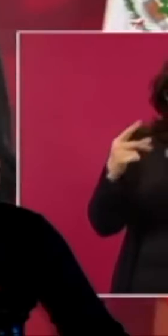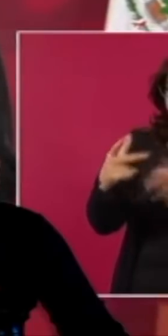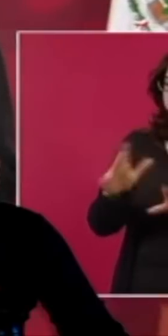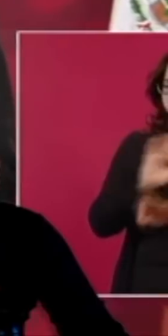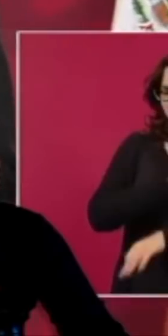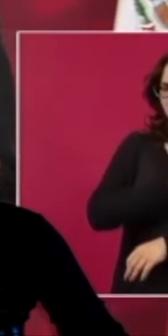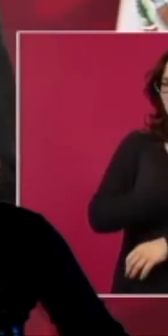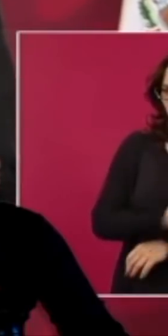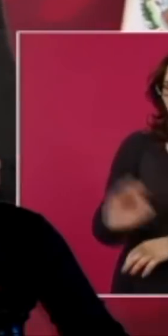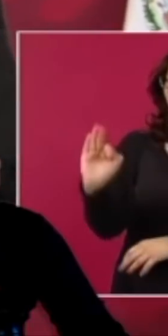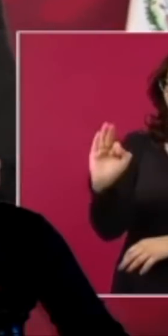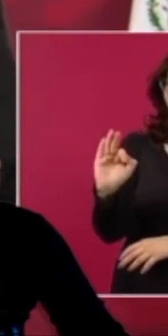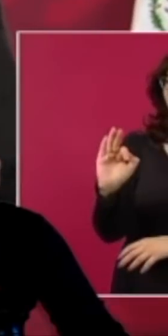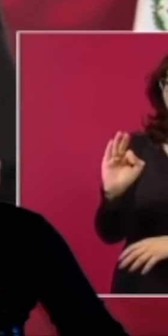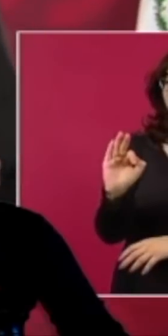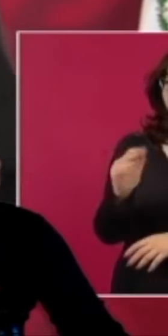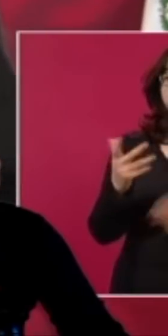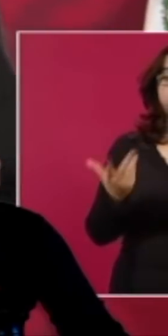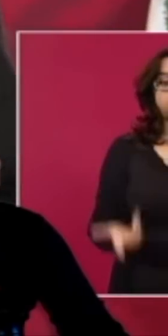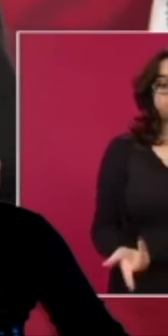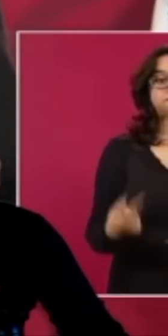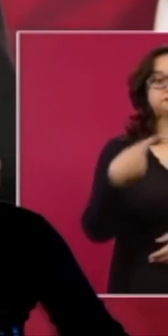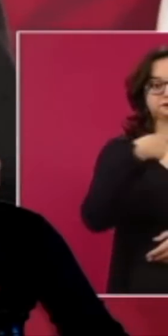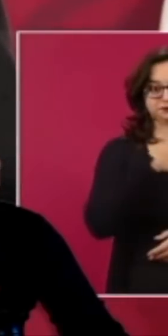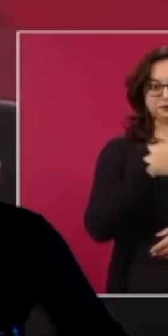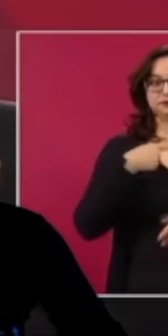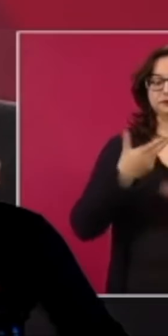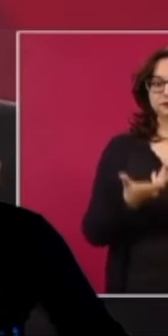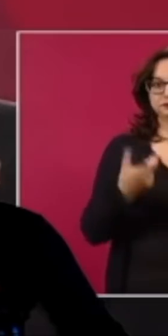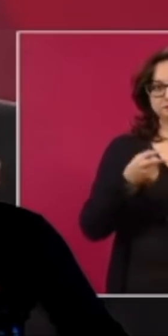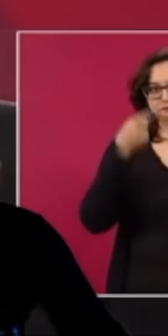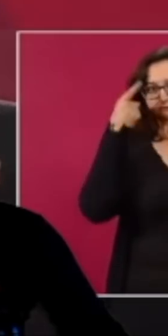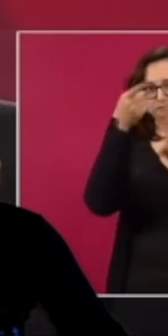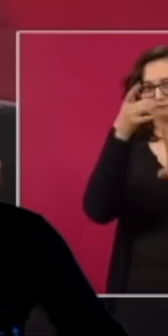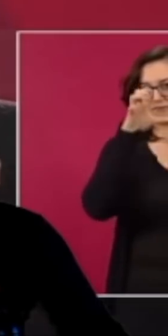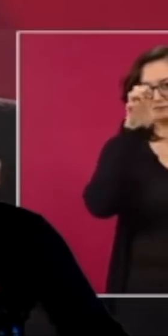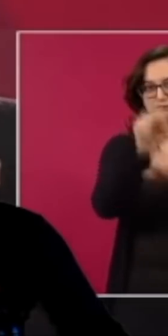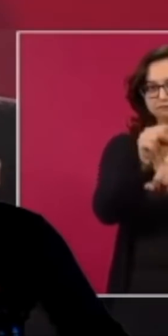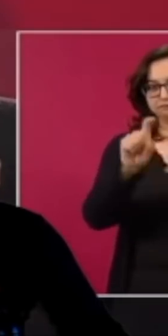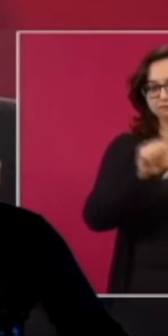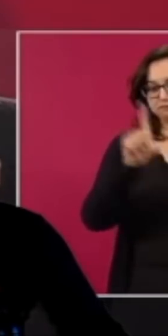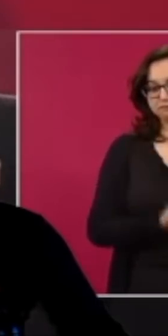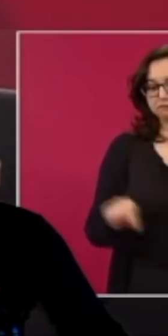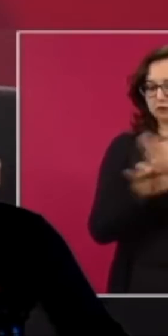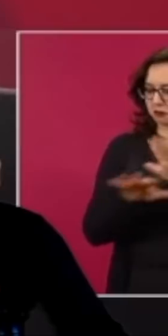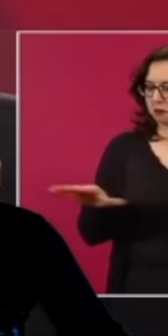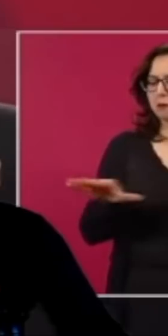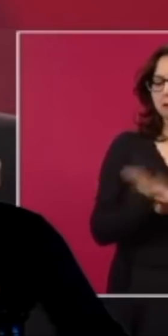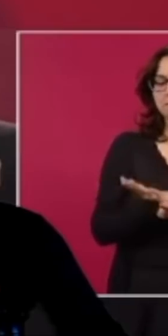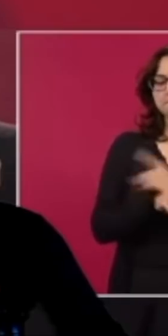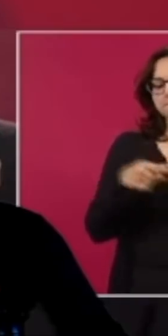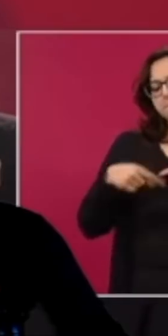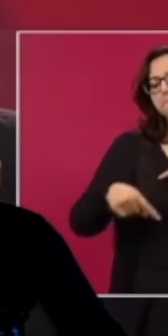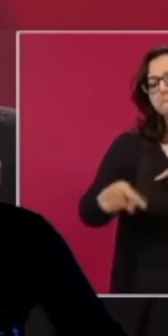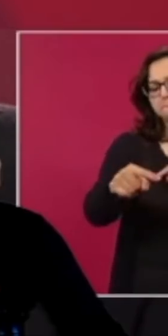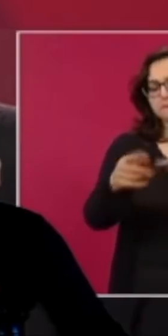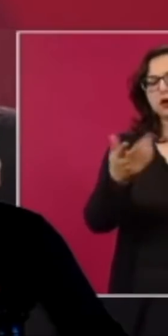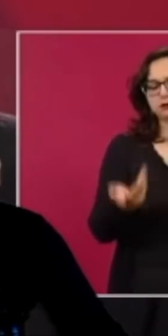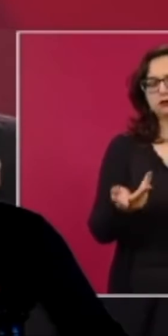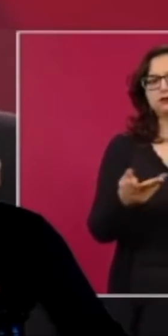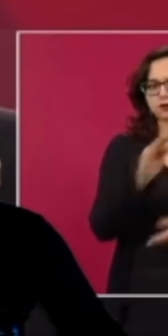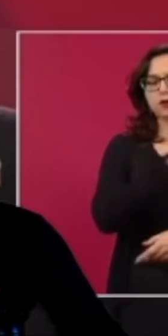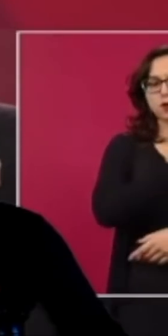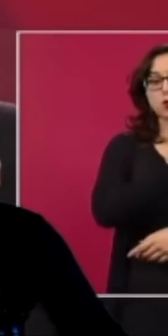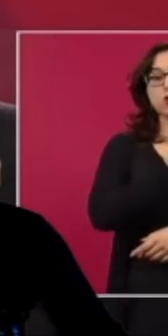cabo o consumar la transformación de la vida pública del país. En el tiempo que nos